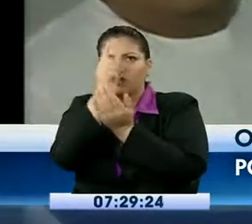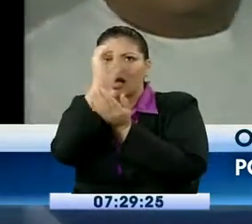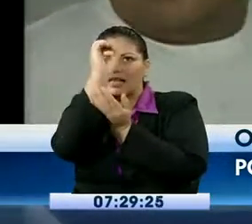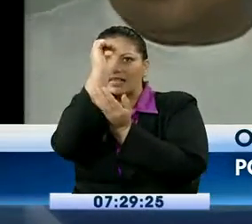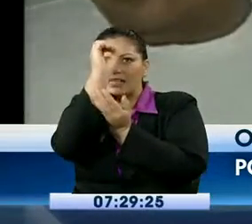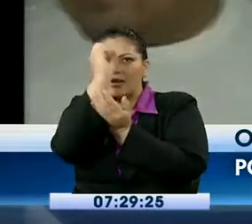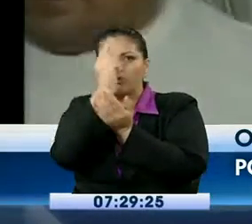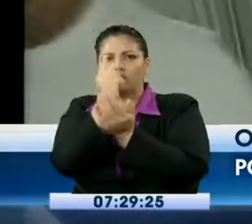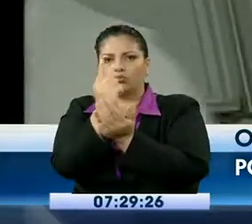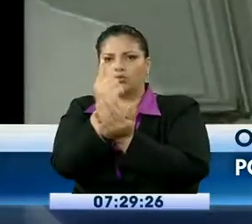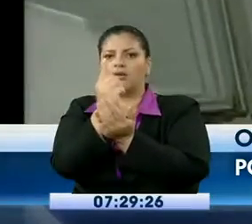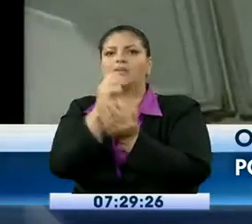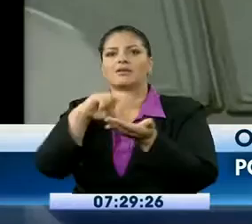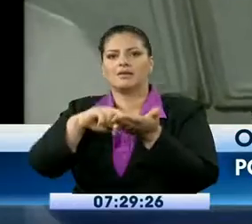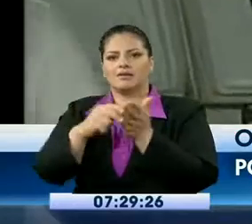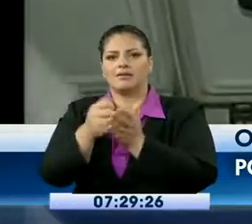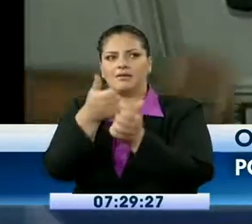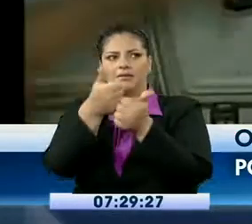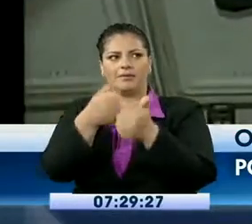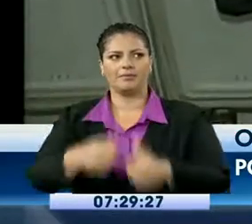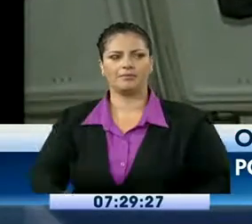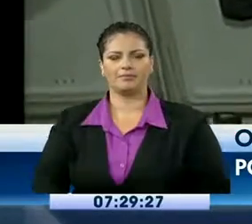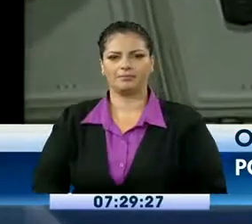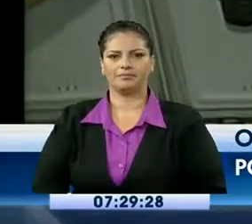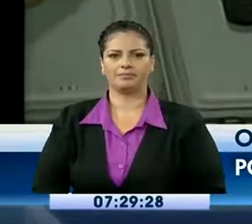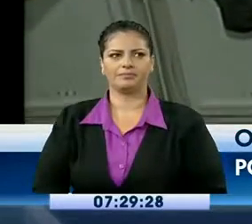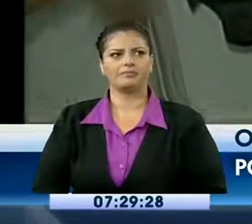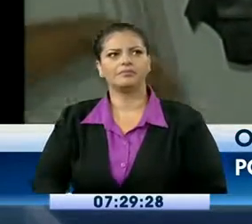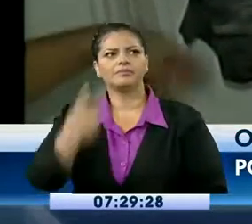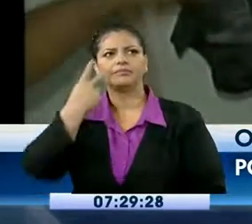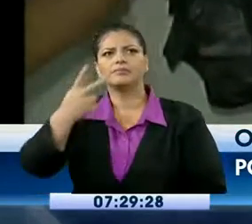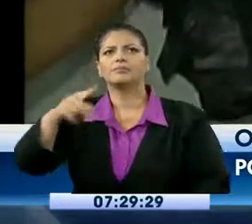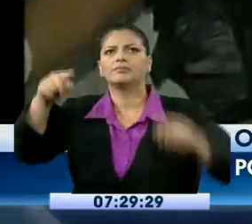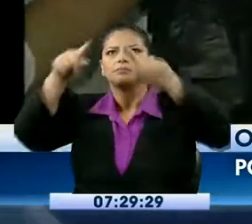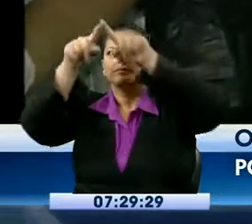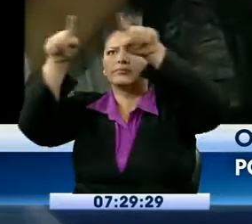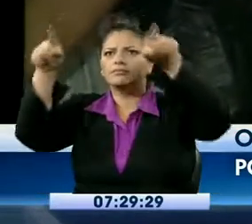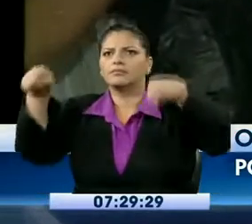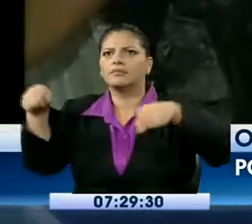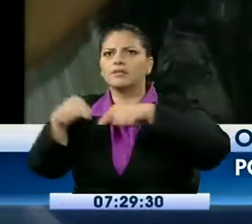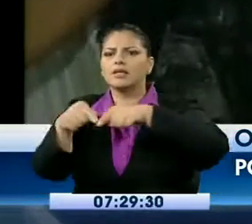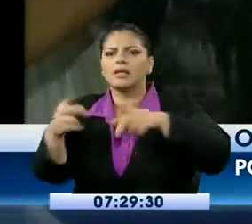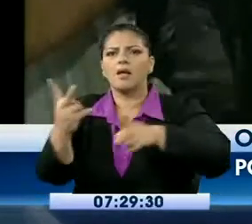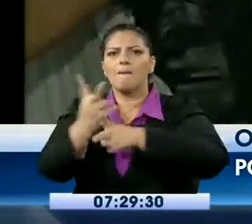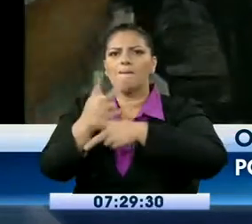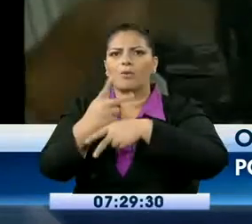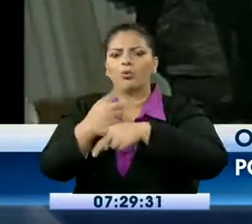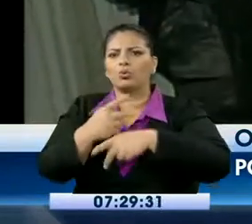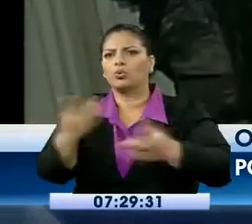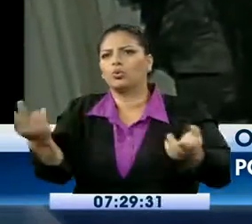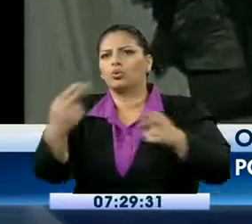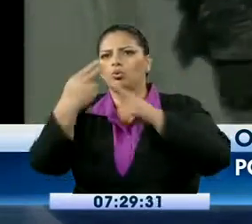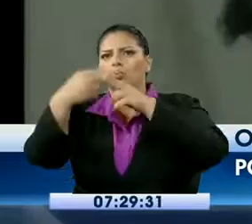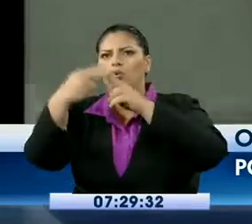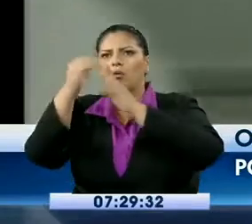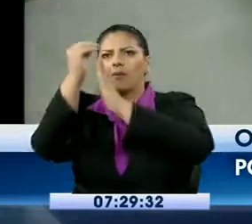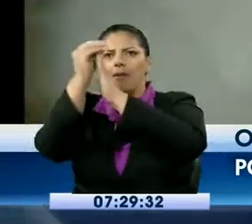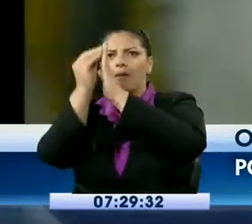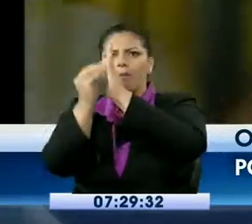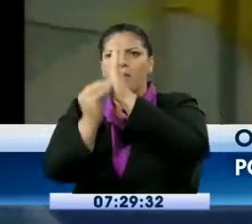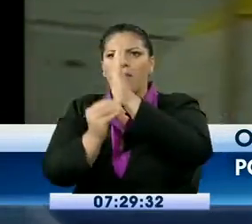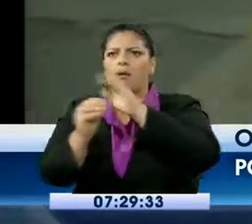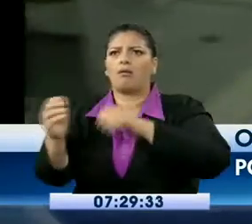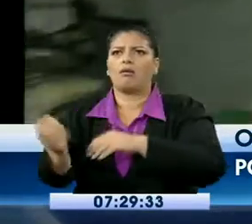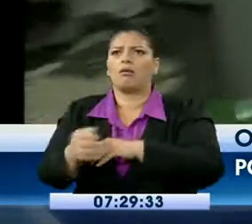Oh, ya. Claro. ¿Y la lista de precios? Como que está escondida la lista de precios. Trate de publicarla, cuidado, que por ahí anda la comisaria. Ya, okay. Más luego